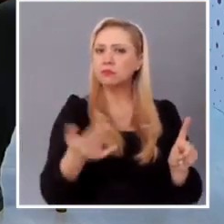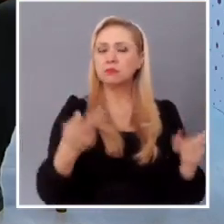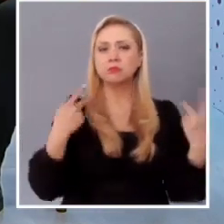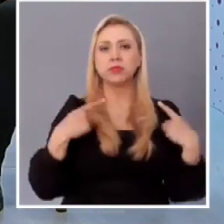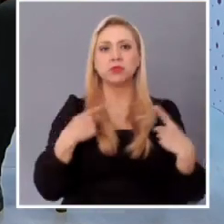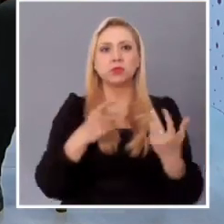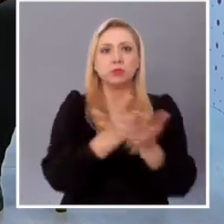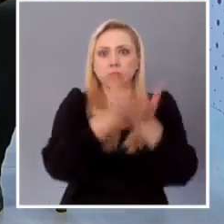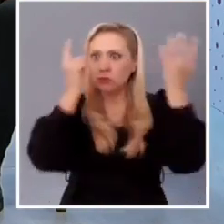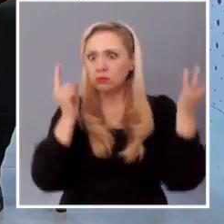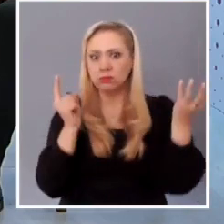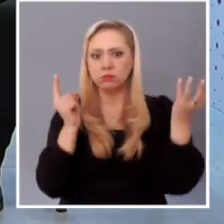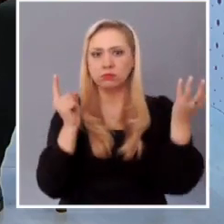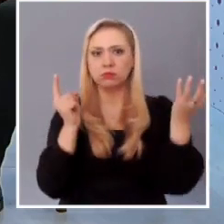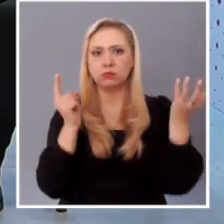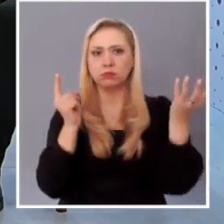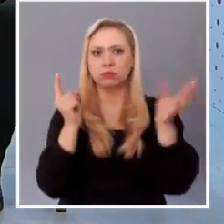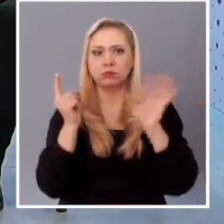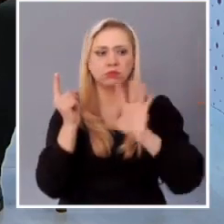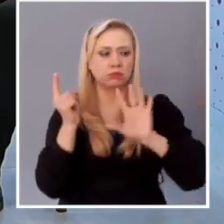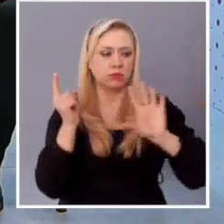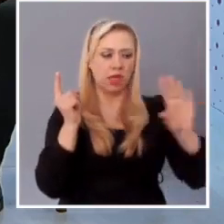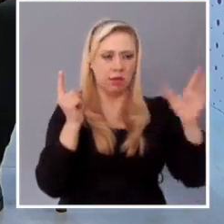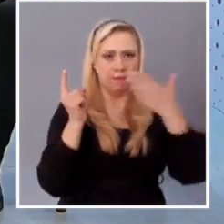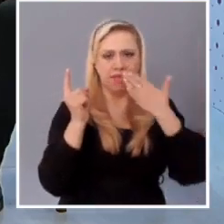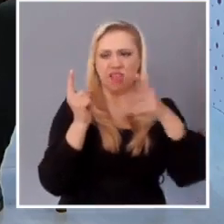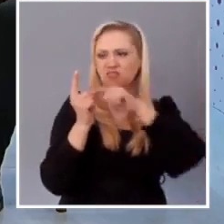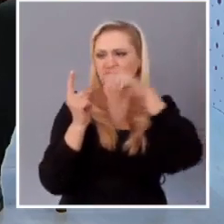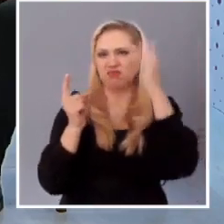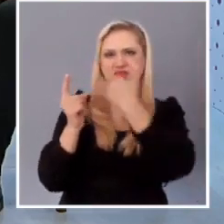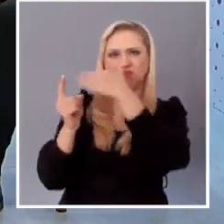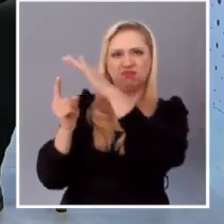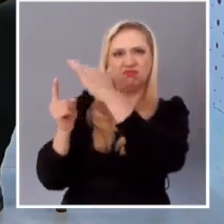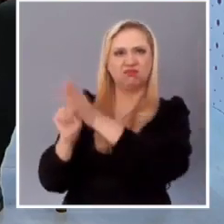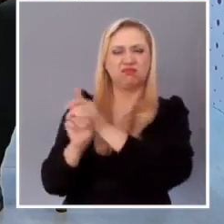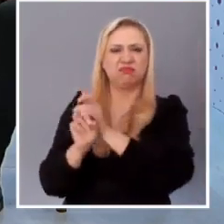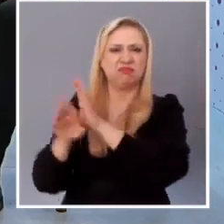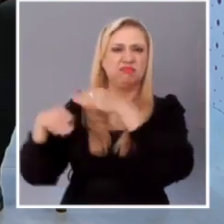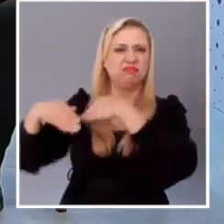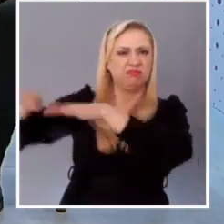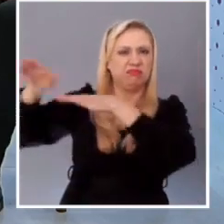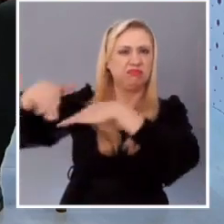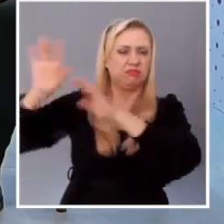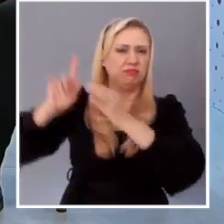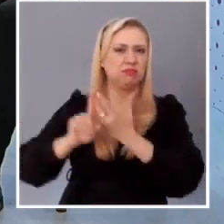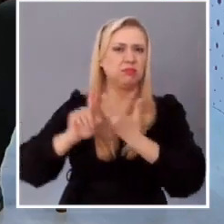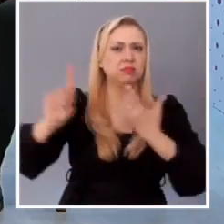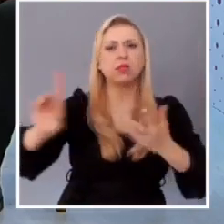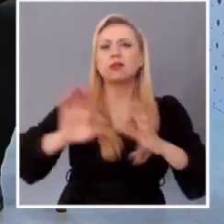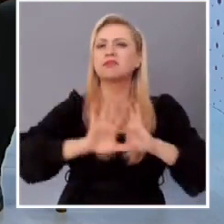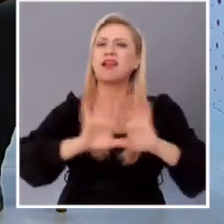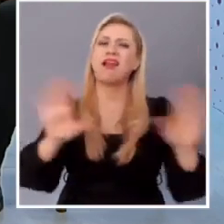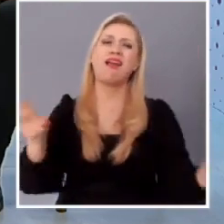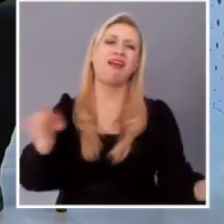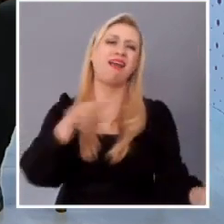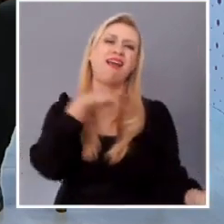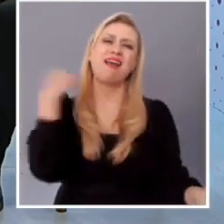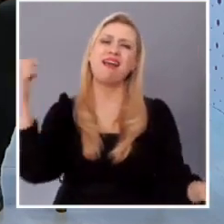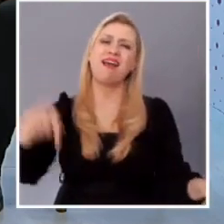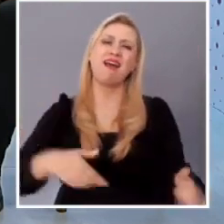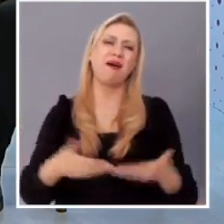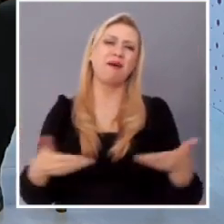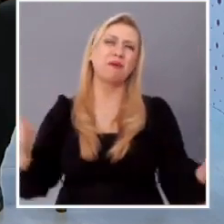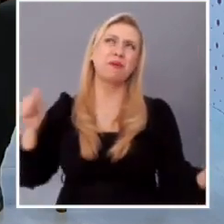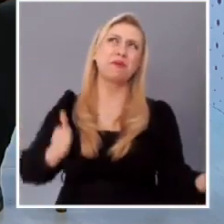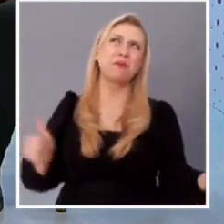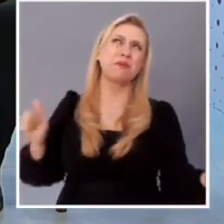Te estoy hablando que tenemos 500 años con este modelo de atención, es un modelo ya completamente obsoleto. Y de unos años,